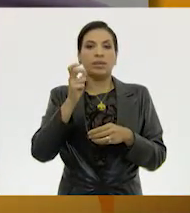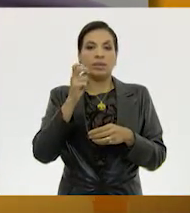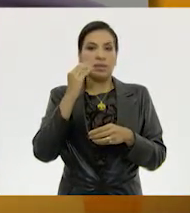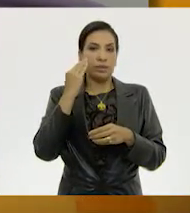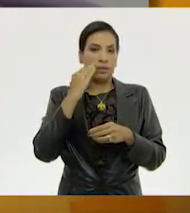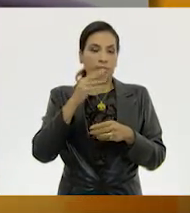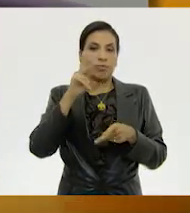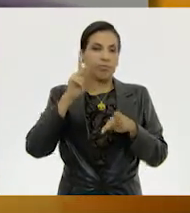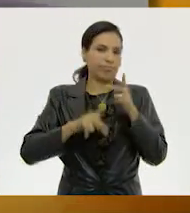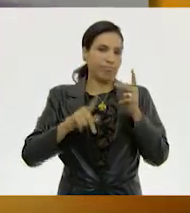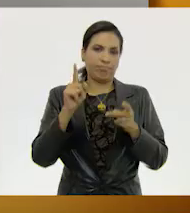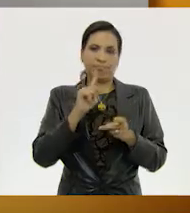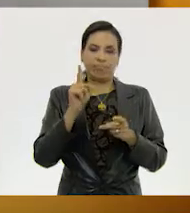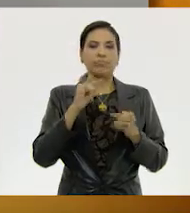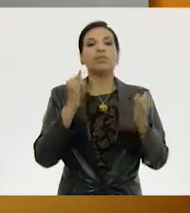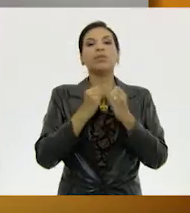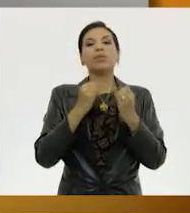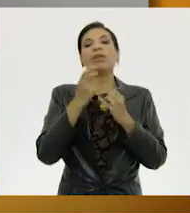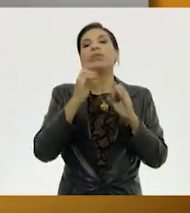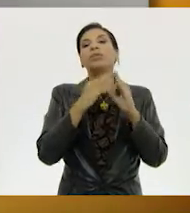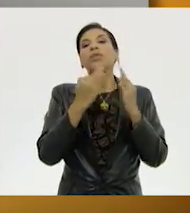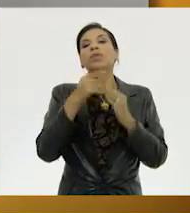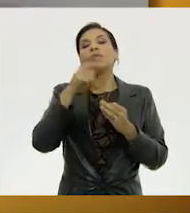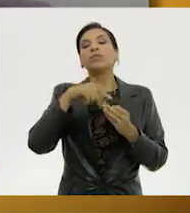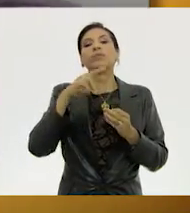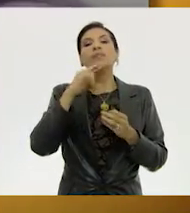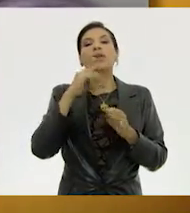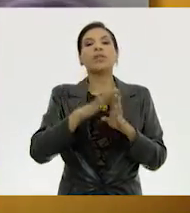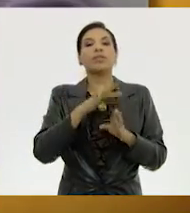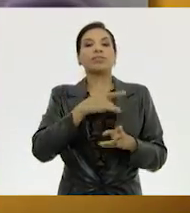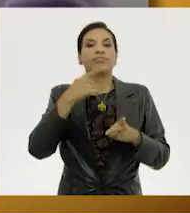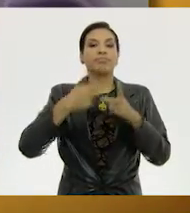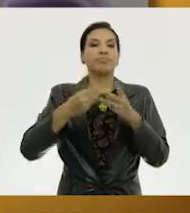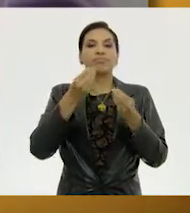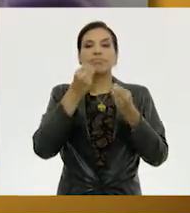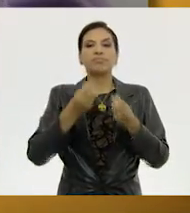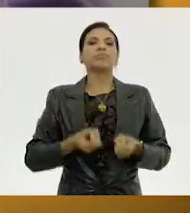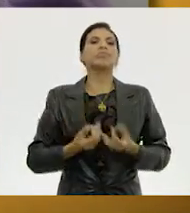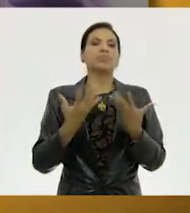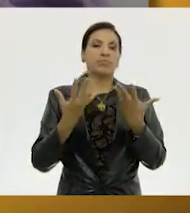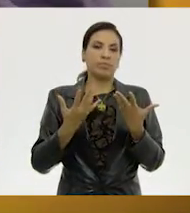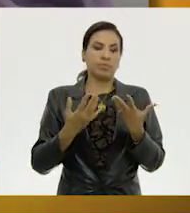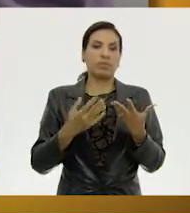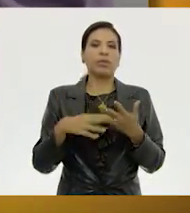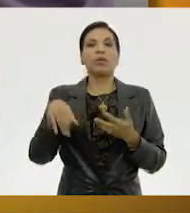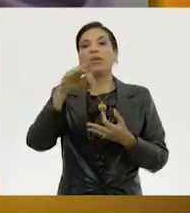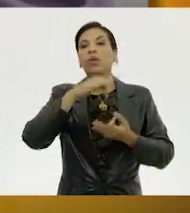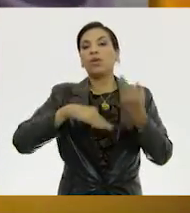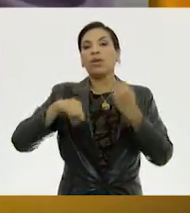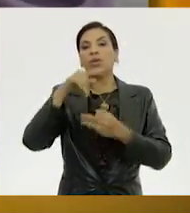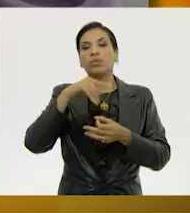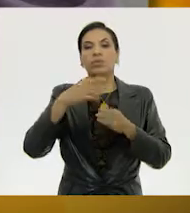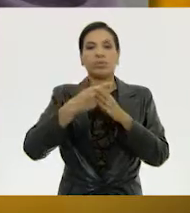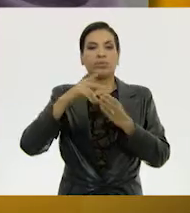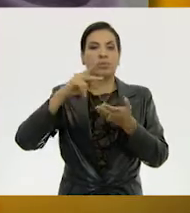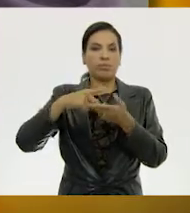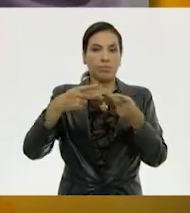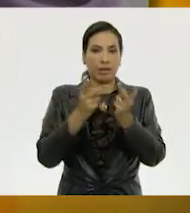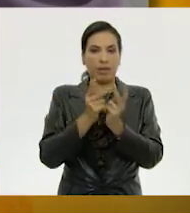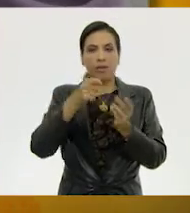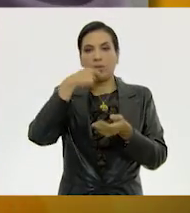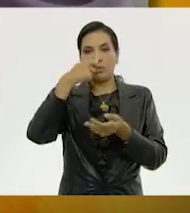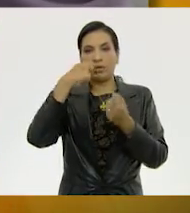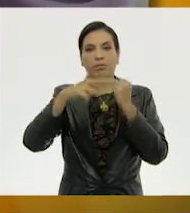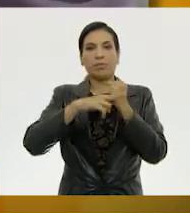momento sea interrumpido. También de esta forma ellos regulan la cantidad que consumen. Tratar que todos sus utensilios, plato,